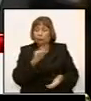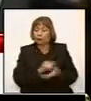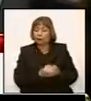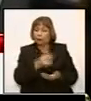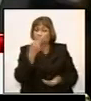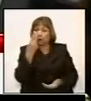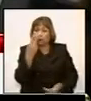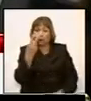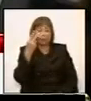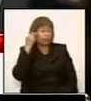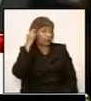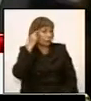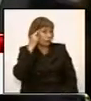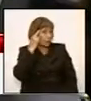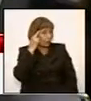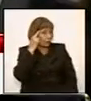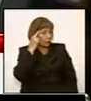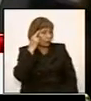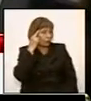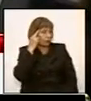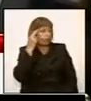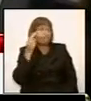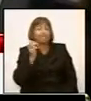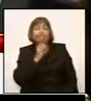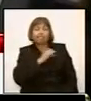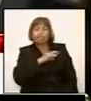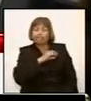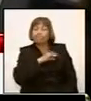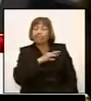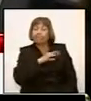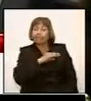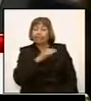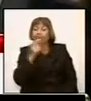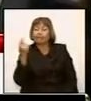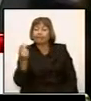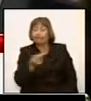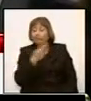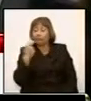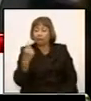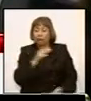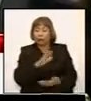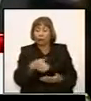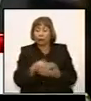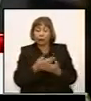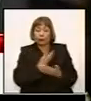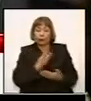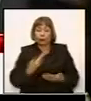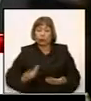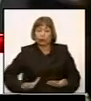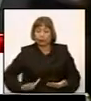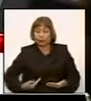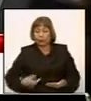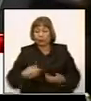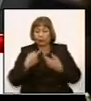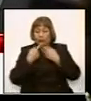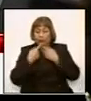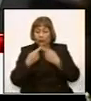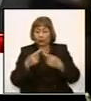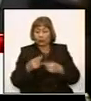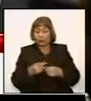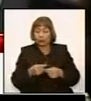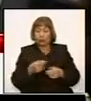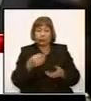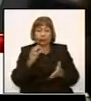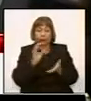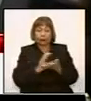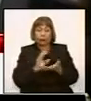dos motivos, y los beneficios es para todos, tanto para el Estado, porque se va a fomentar la